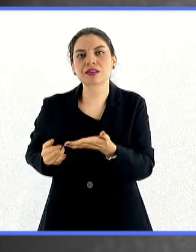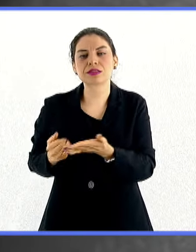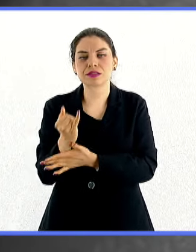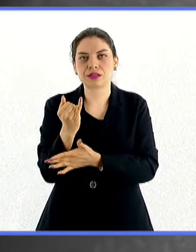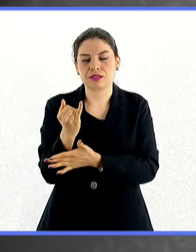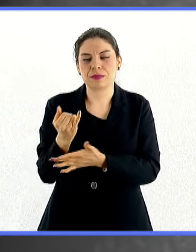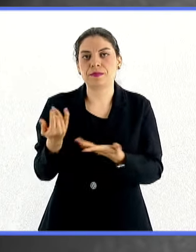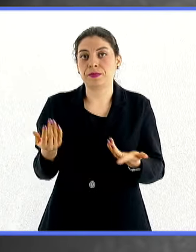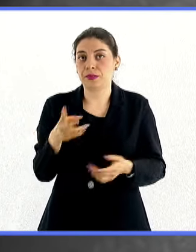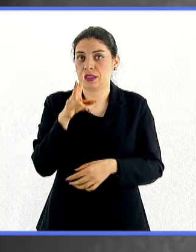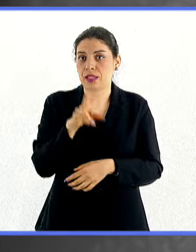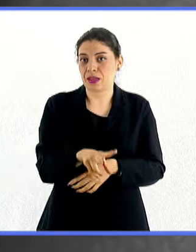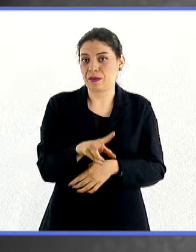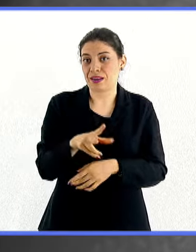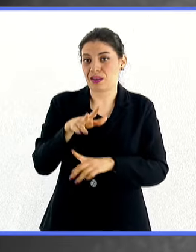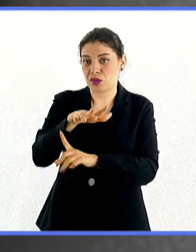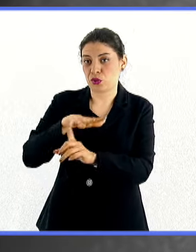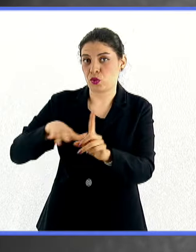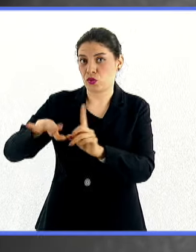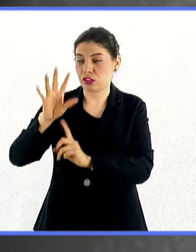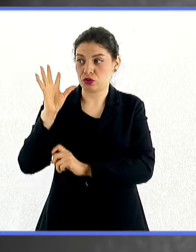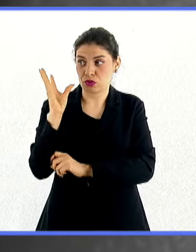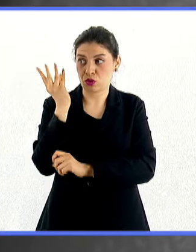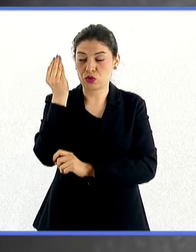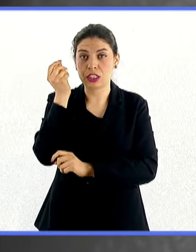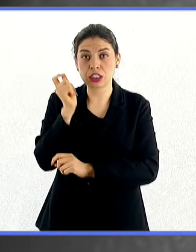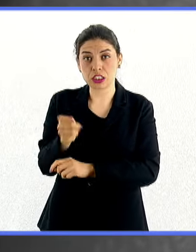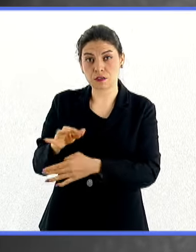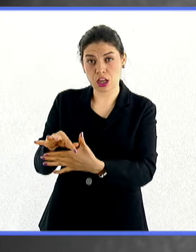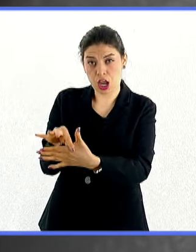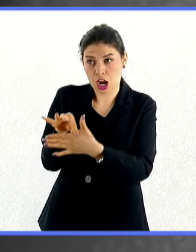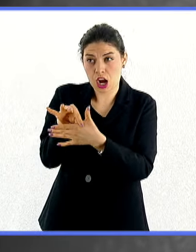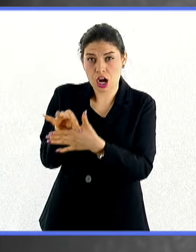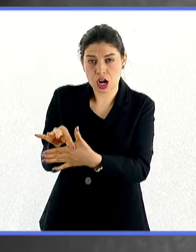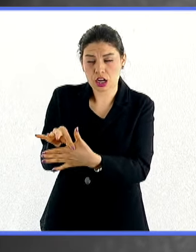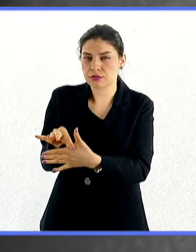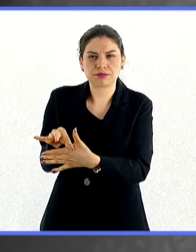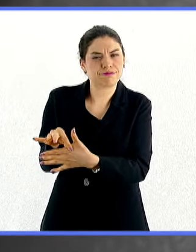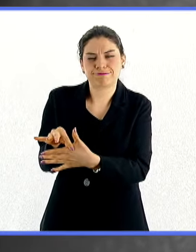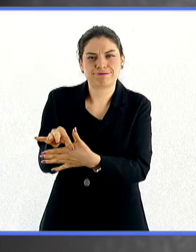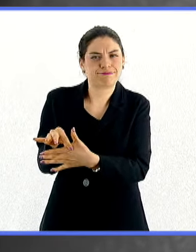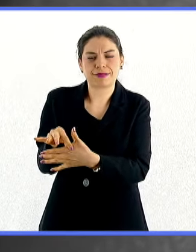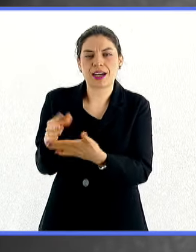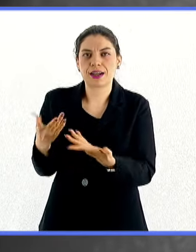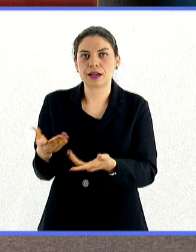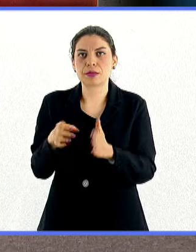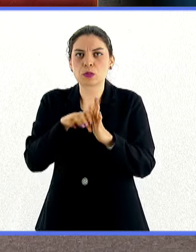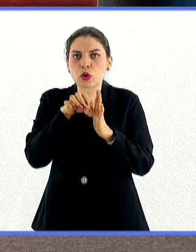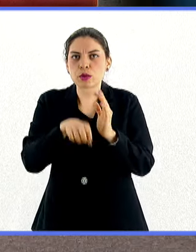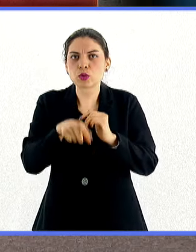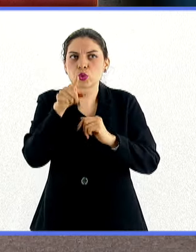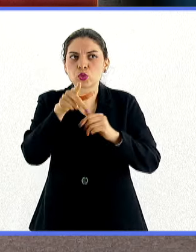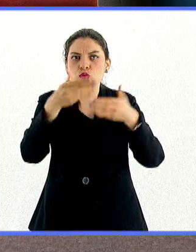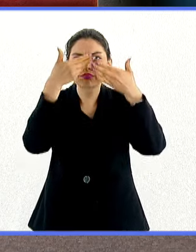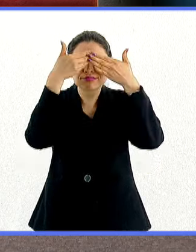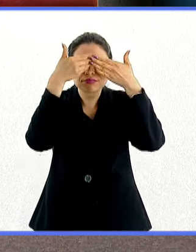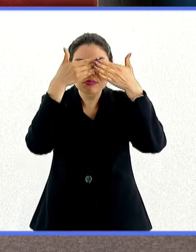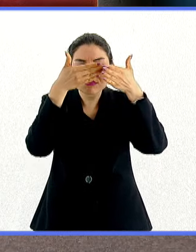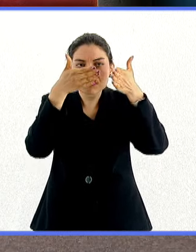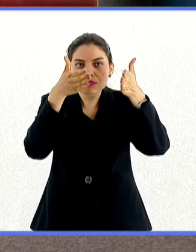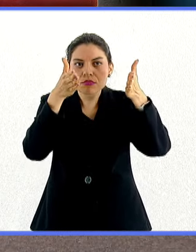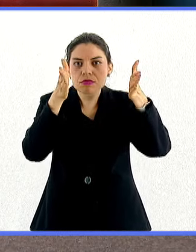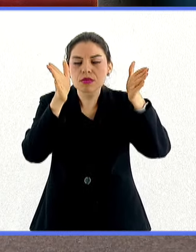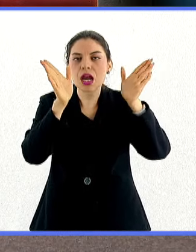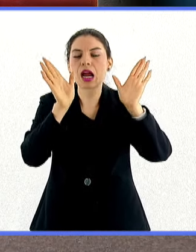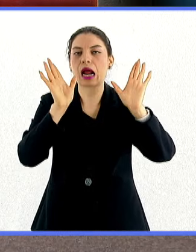digital, asombrosamente, no es toda la realidad, es una parte de la realidad. Si tú tienes este mapa grande, puedes lidiar mejor